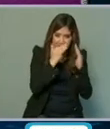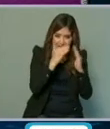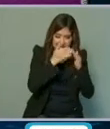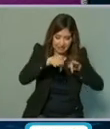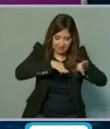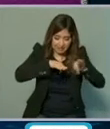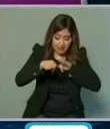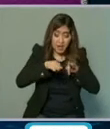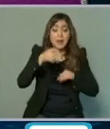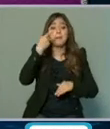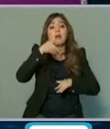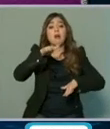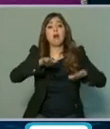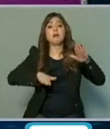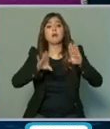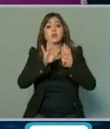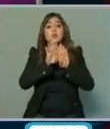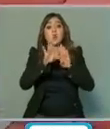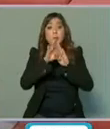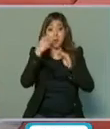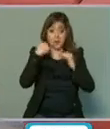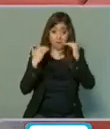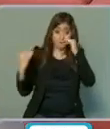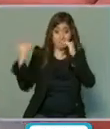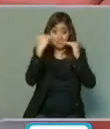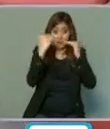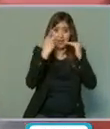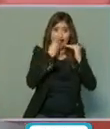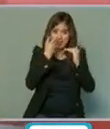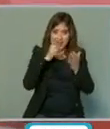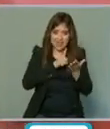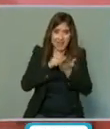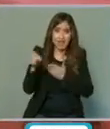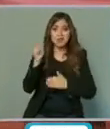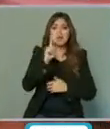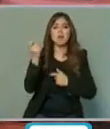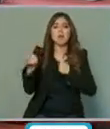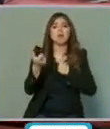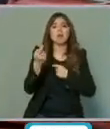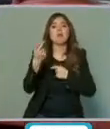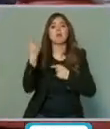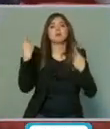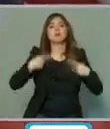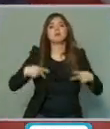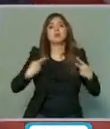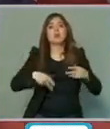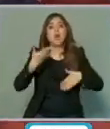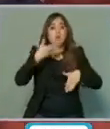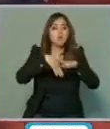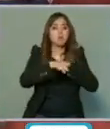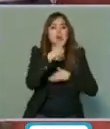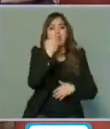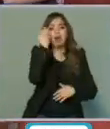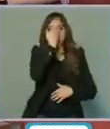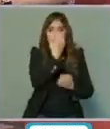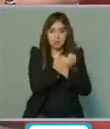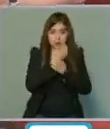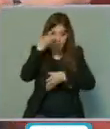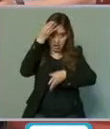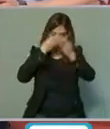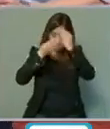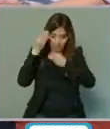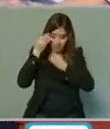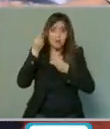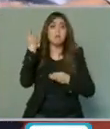la desigualdad de la que son objeto, poca gente tiene acceso a la educación, aunque